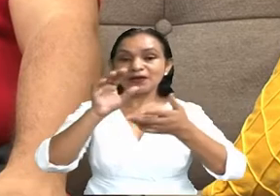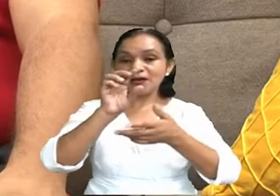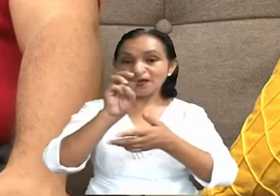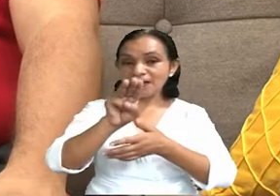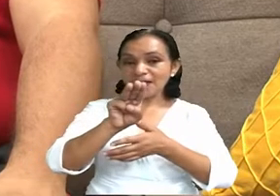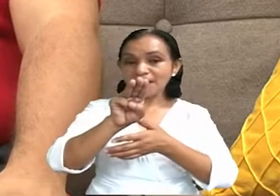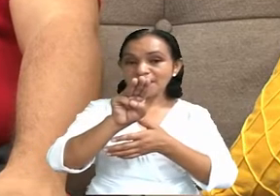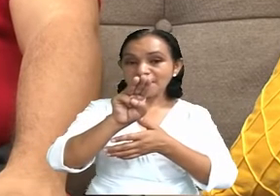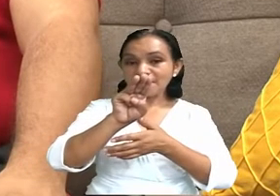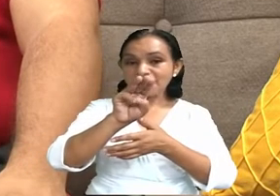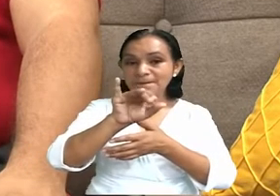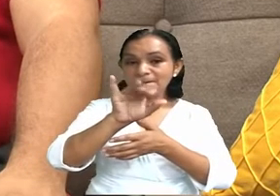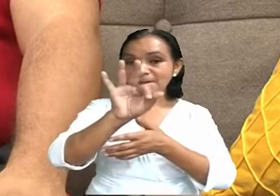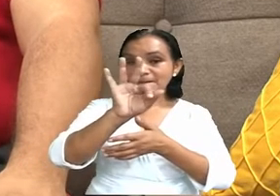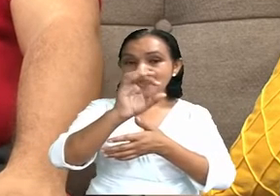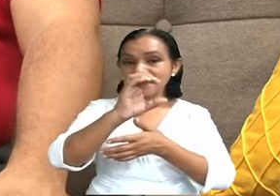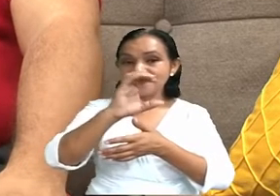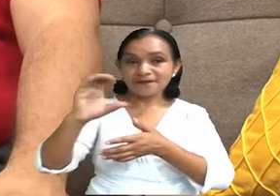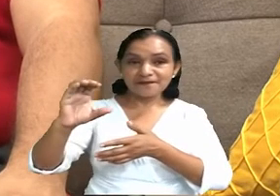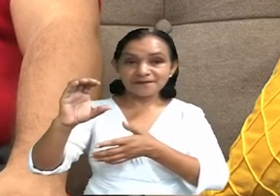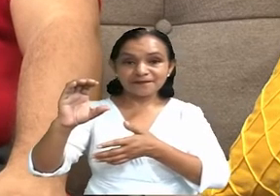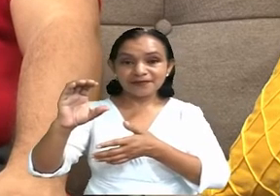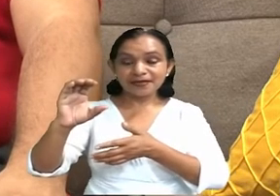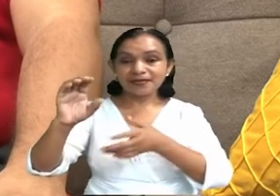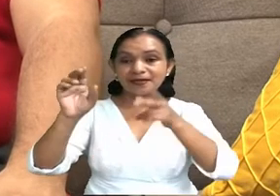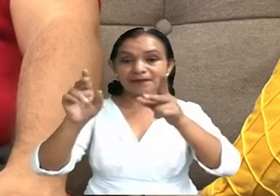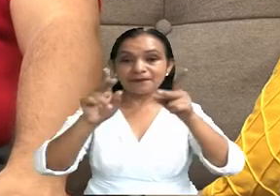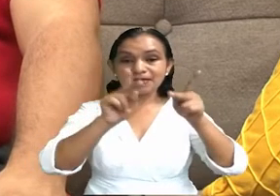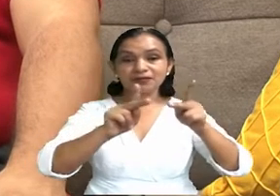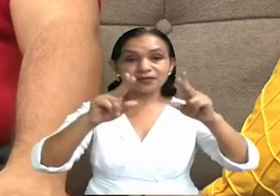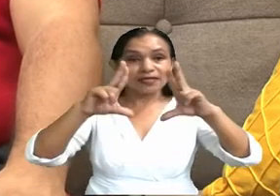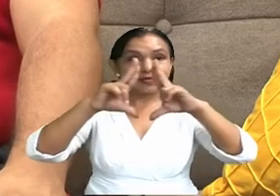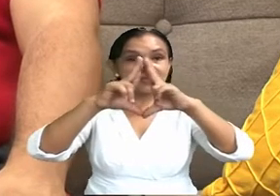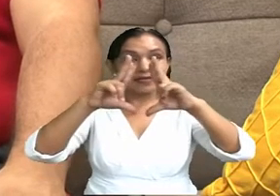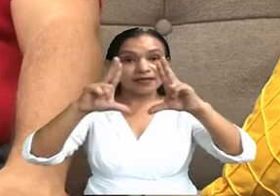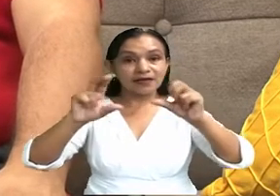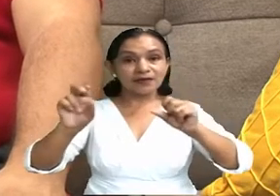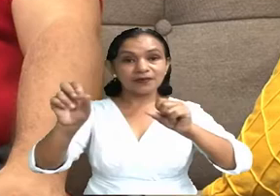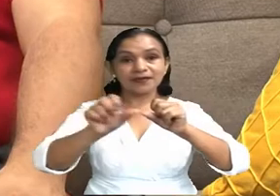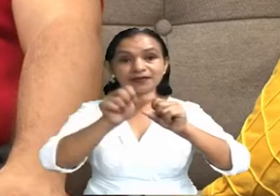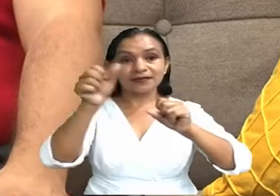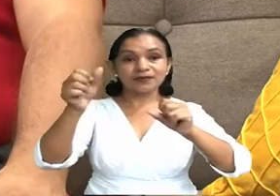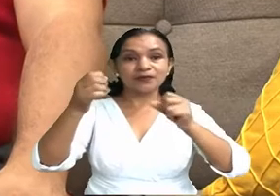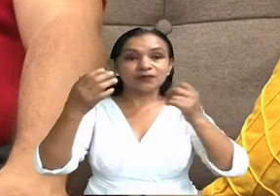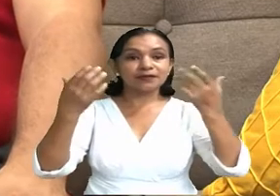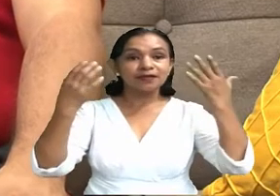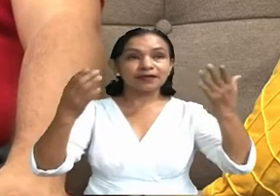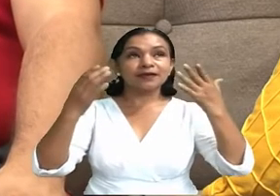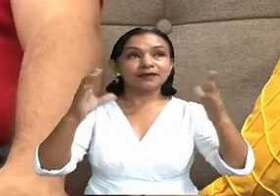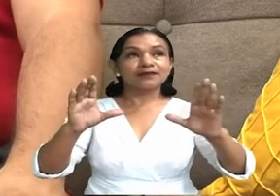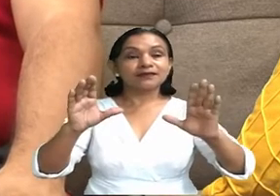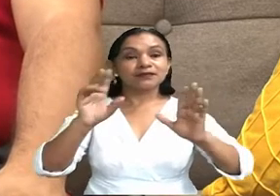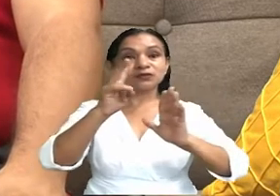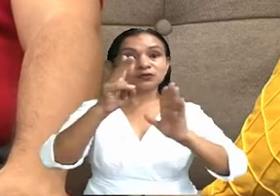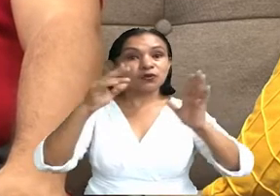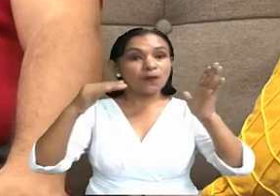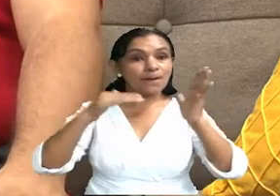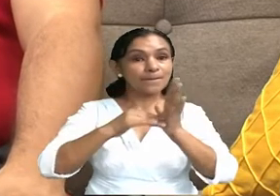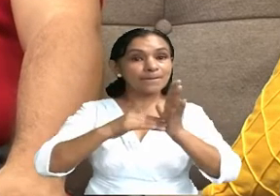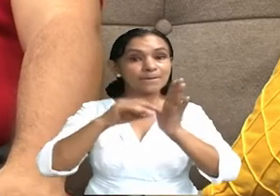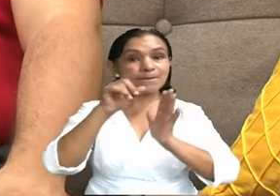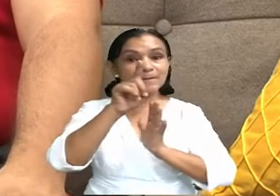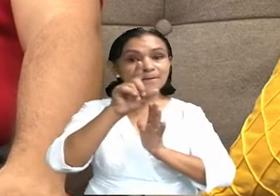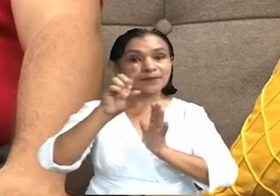vela por la calidad de los servicios que se presta a la población nicaragüense, entre otras atribuciones, en el 2013